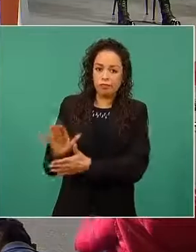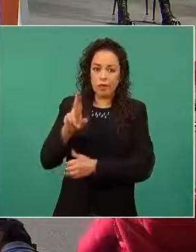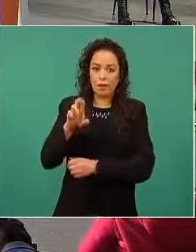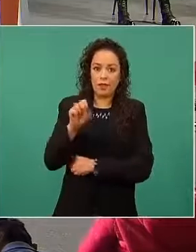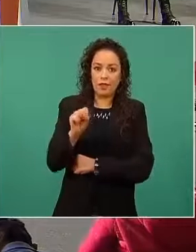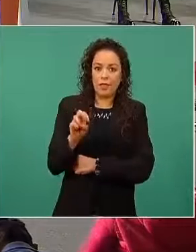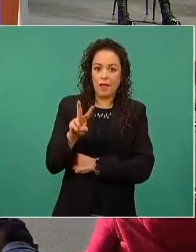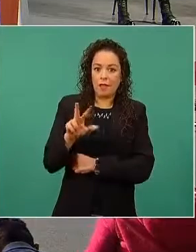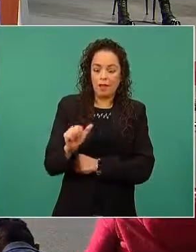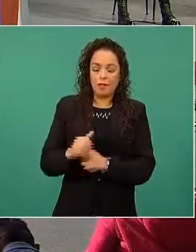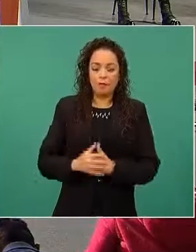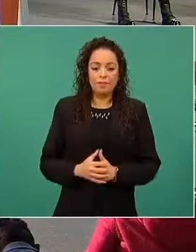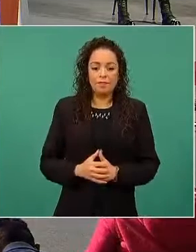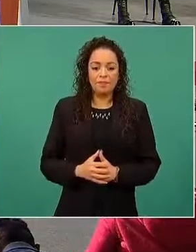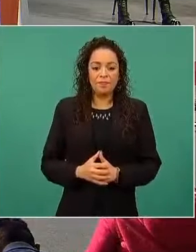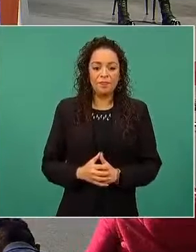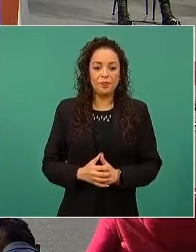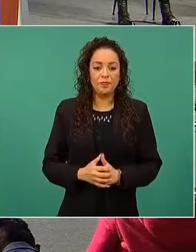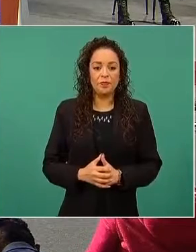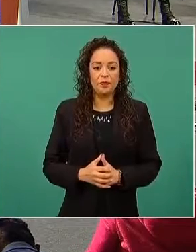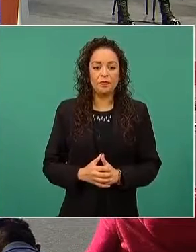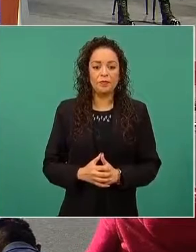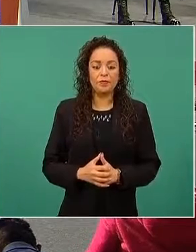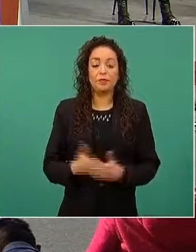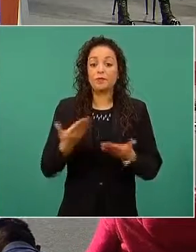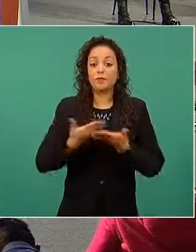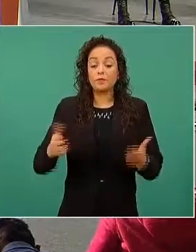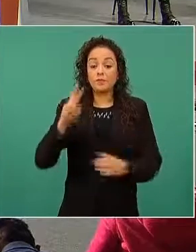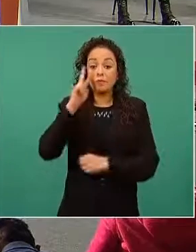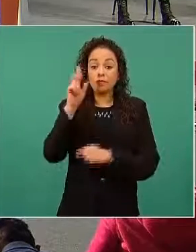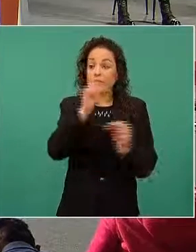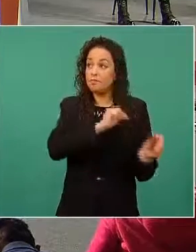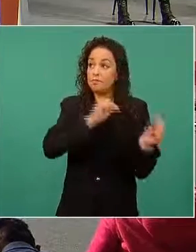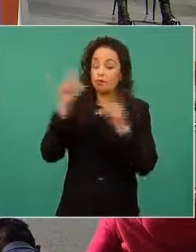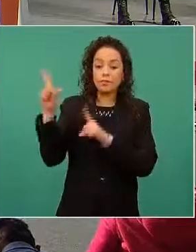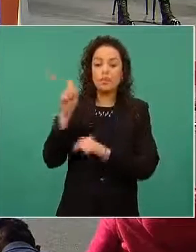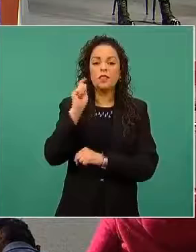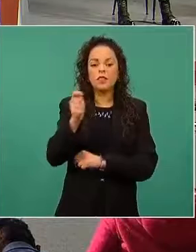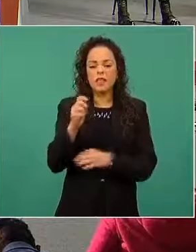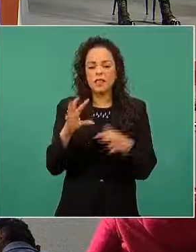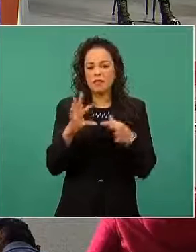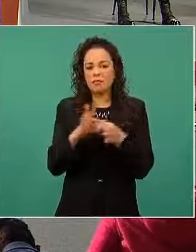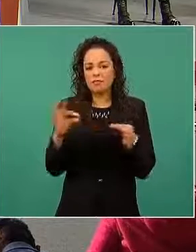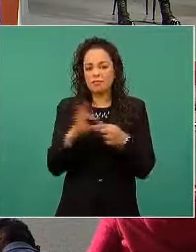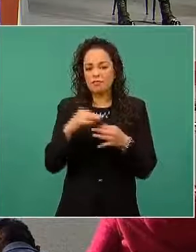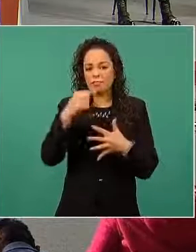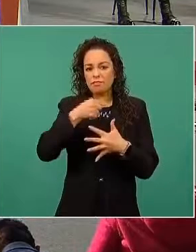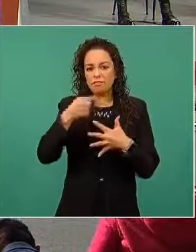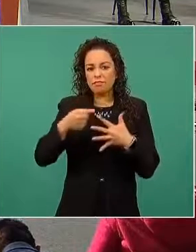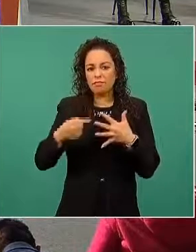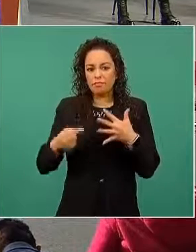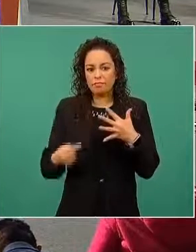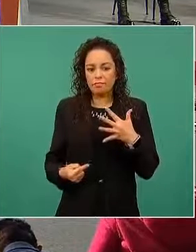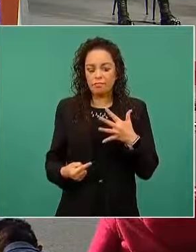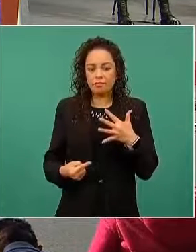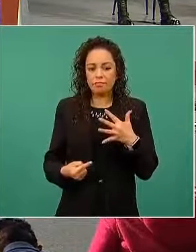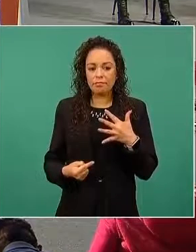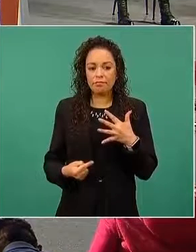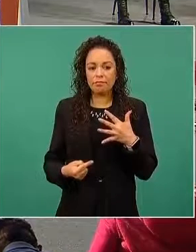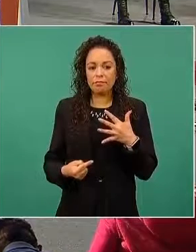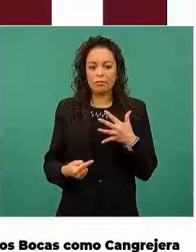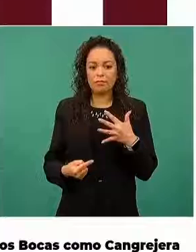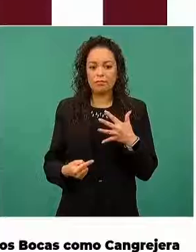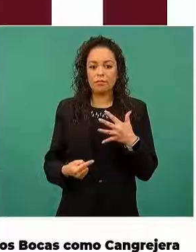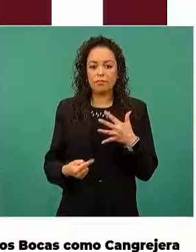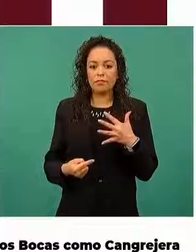Adelante. Bueno, esta gráfica habla del cambio de modelo al